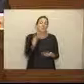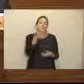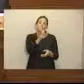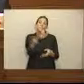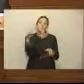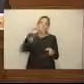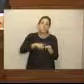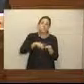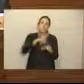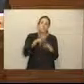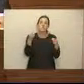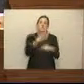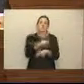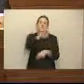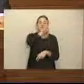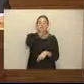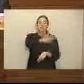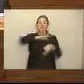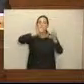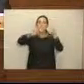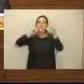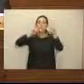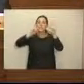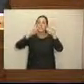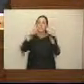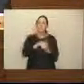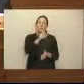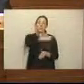Apenas 370.000 asturianos que están trabajando hoy y que tienen que sostener